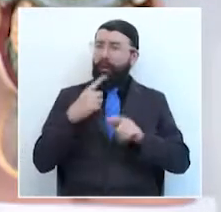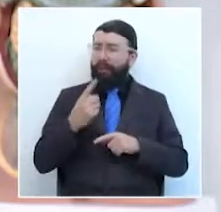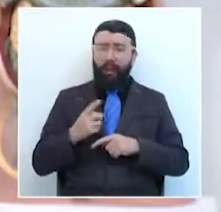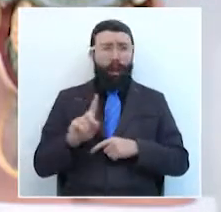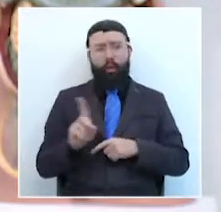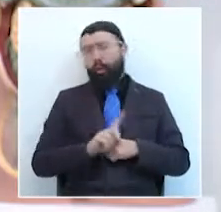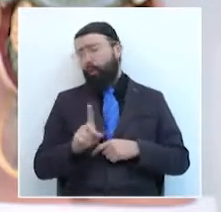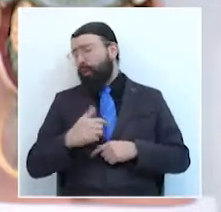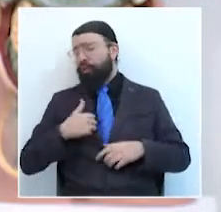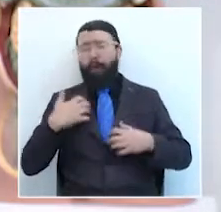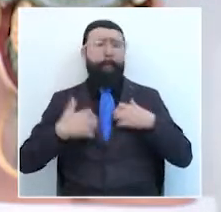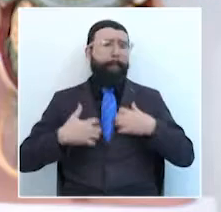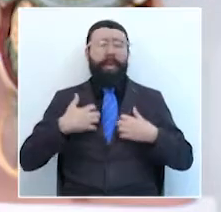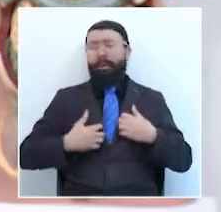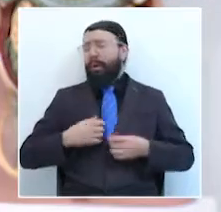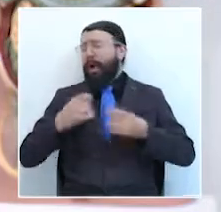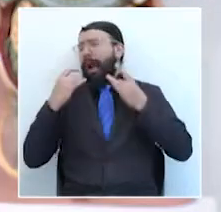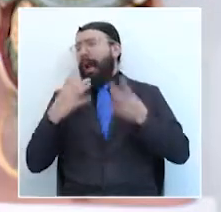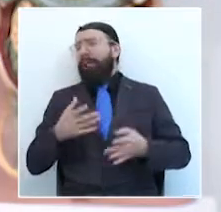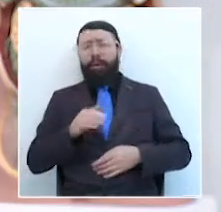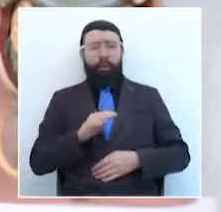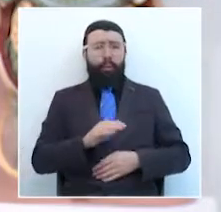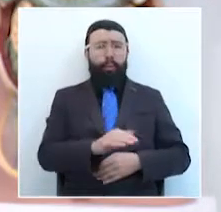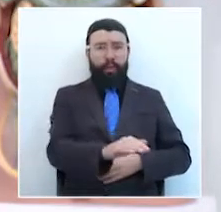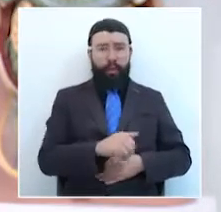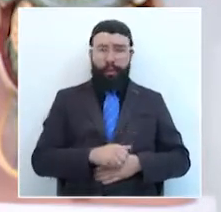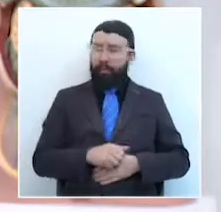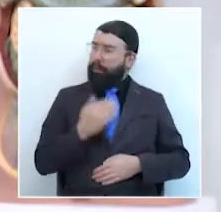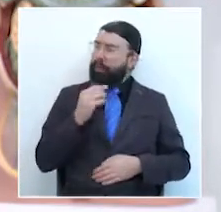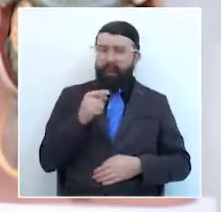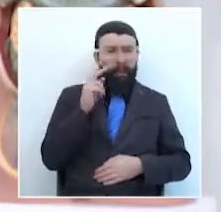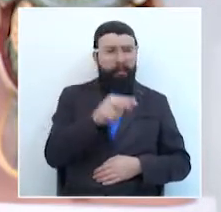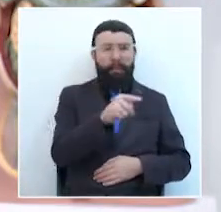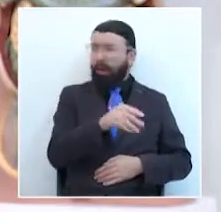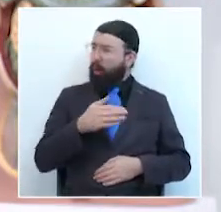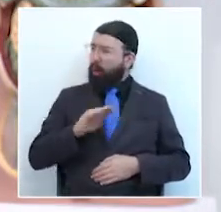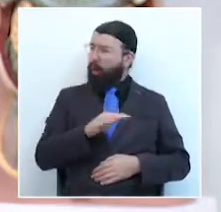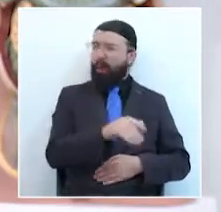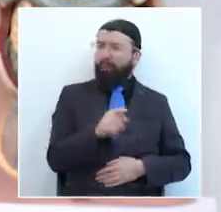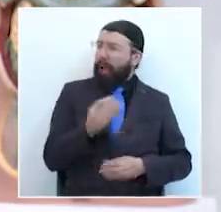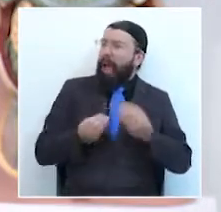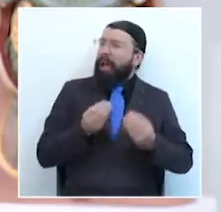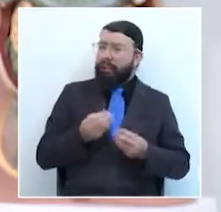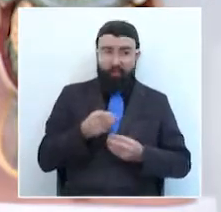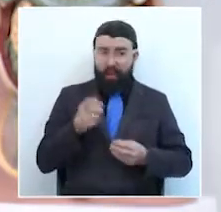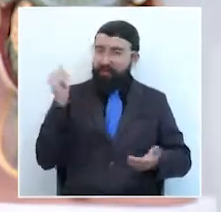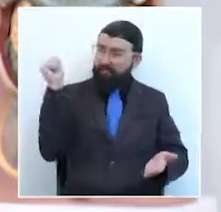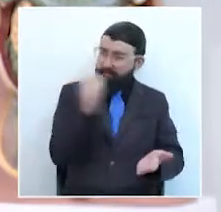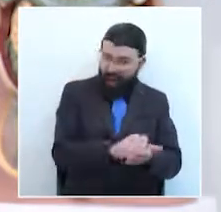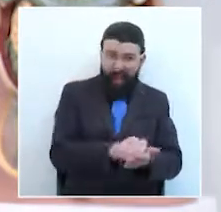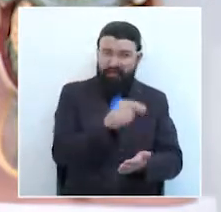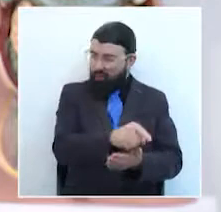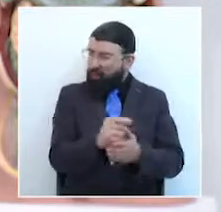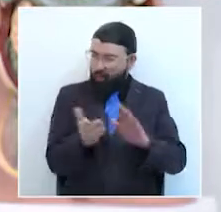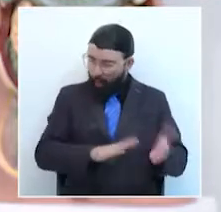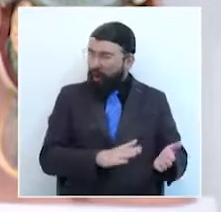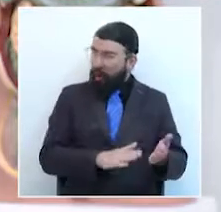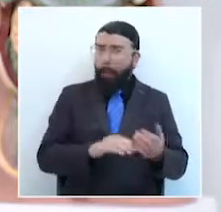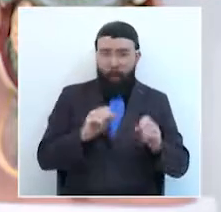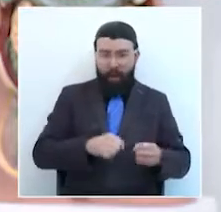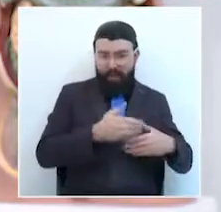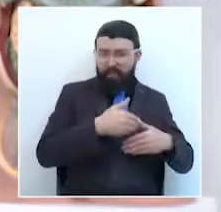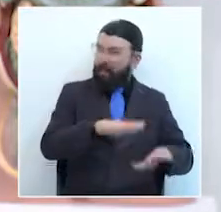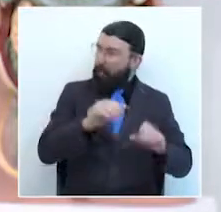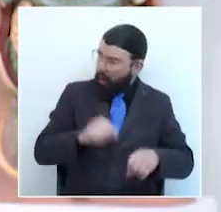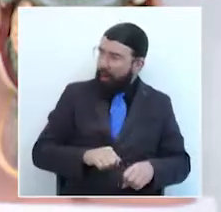fobia y el pavor a las cucarachas pero entonces y cuando es una cucaracha la matas eres capaz de matarla o de sacarla con una